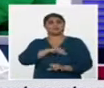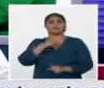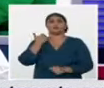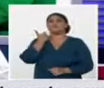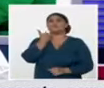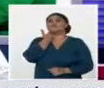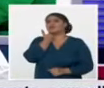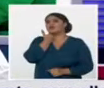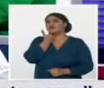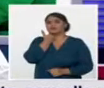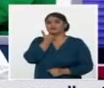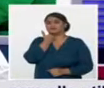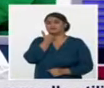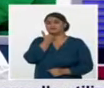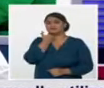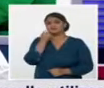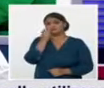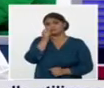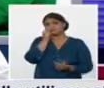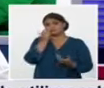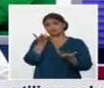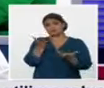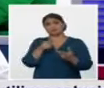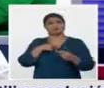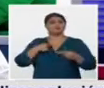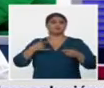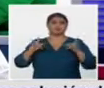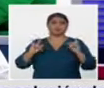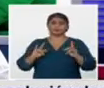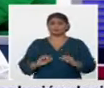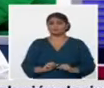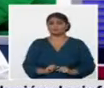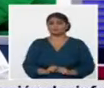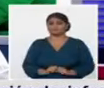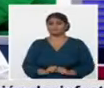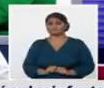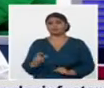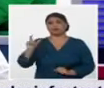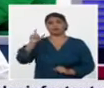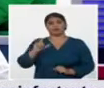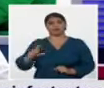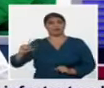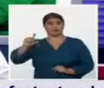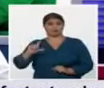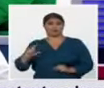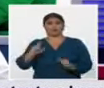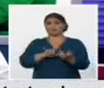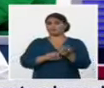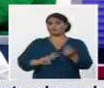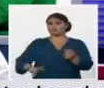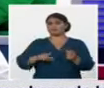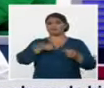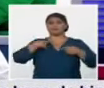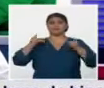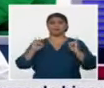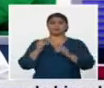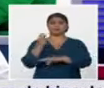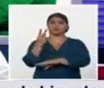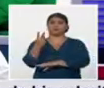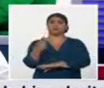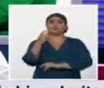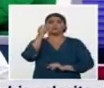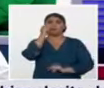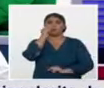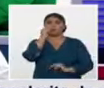la evolución falleció. Fallecen en Camagüey 2 pacientes. Un paciente de 79 años